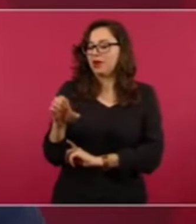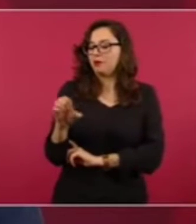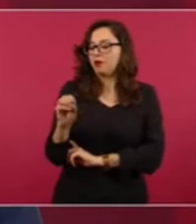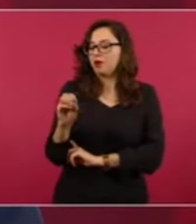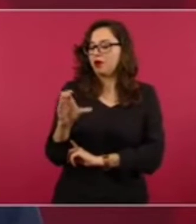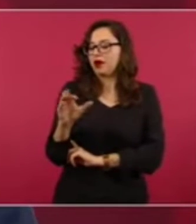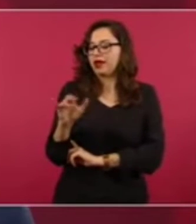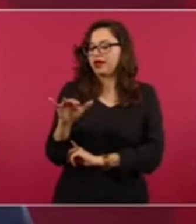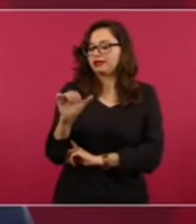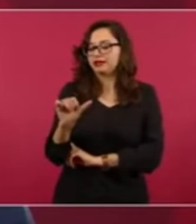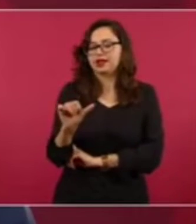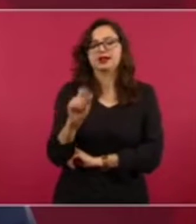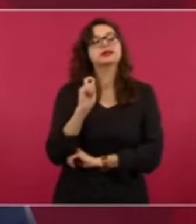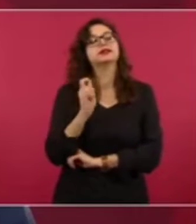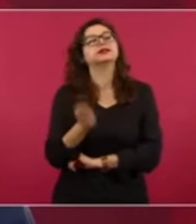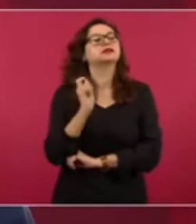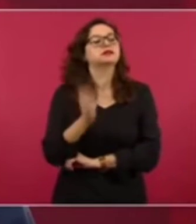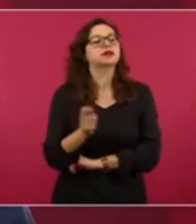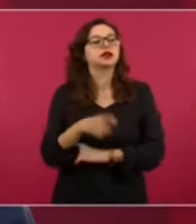siempre lo hemos dicho.